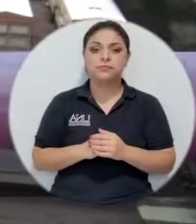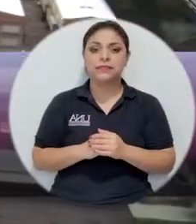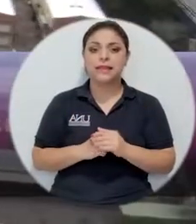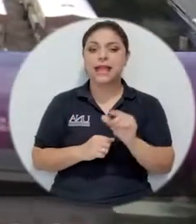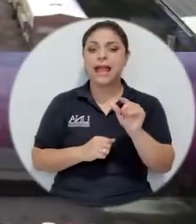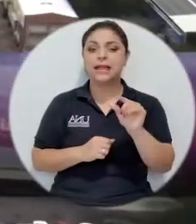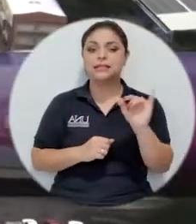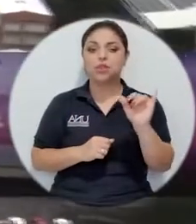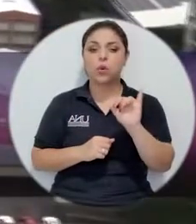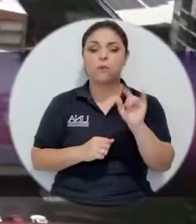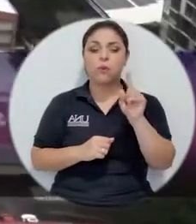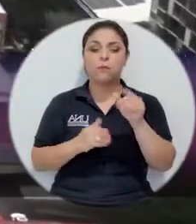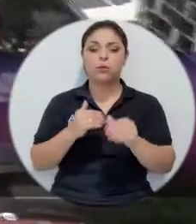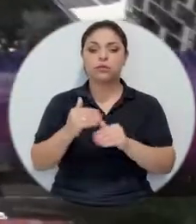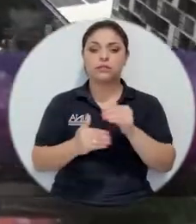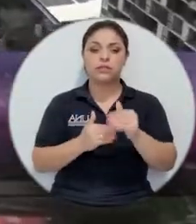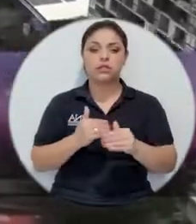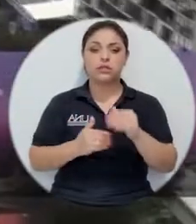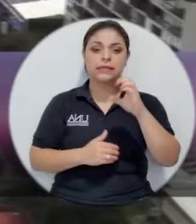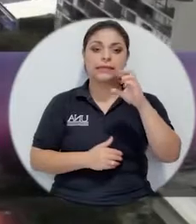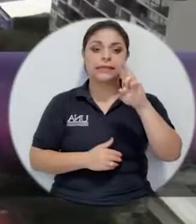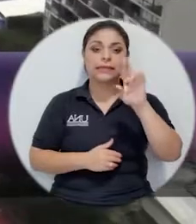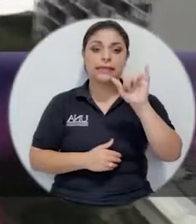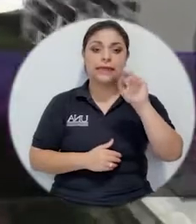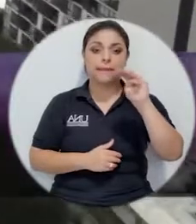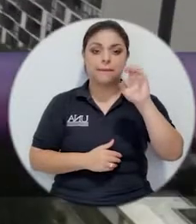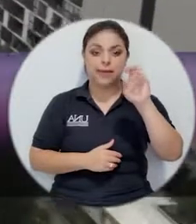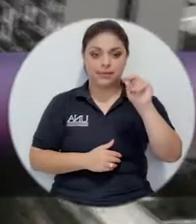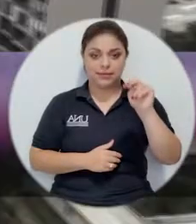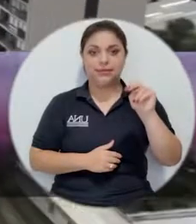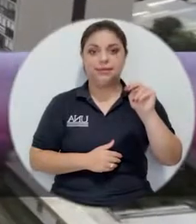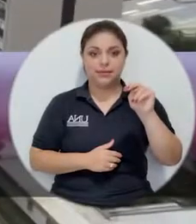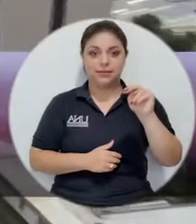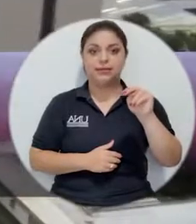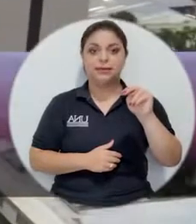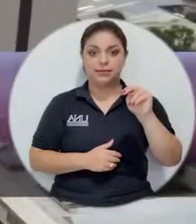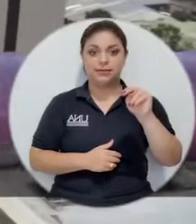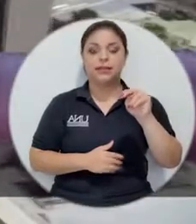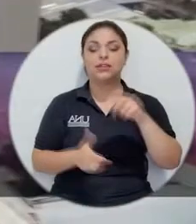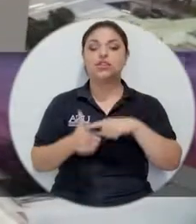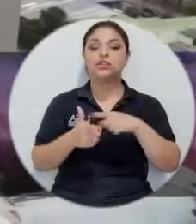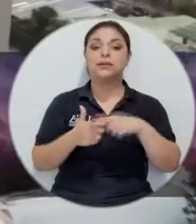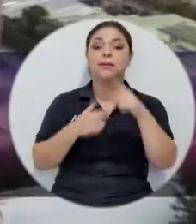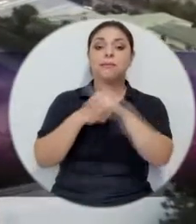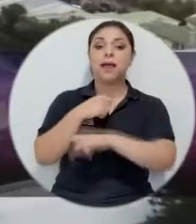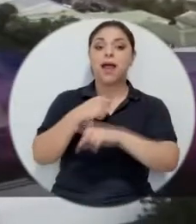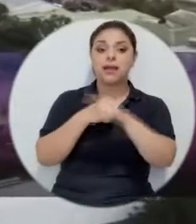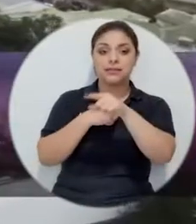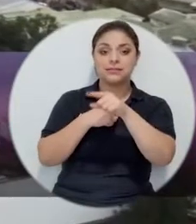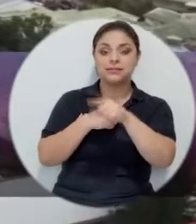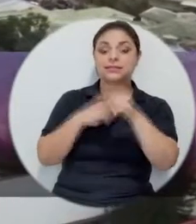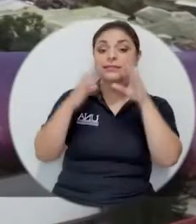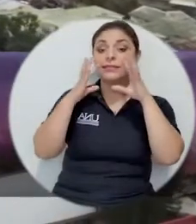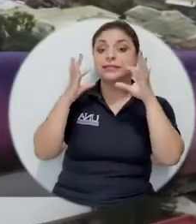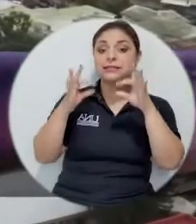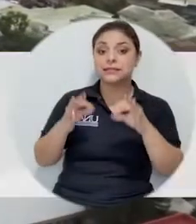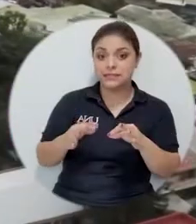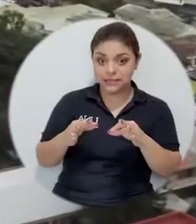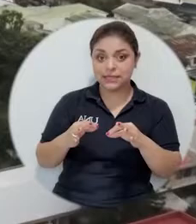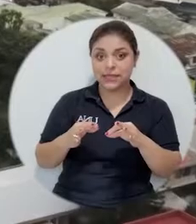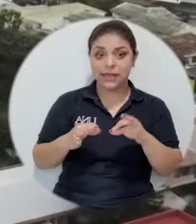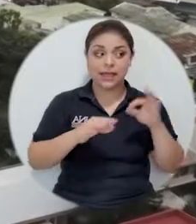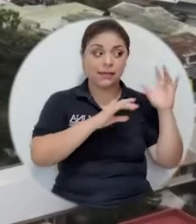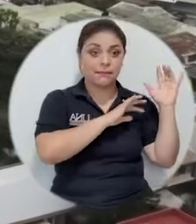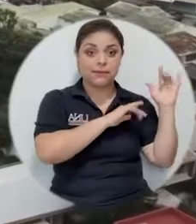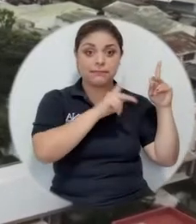para convertirlo en un proceso de criminalización. Entonces ahí son los estados los que toman una política de criminalización